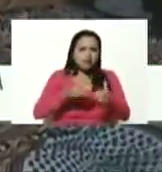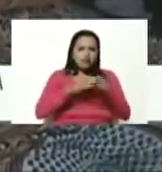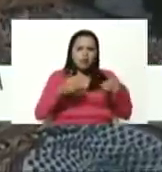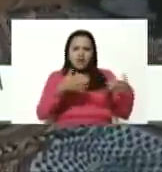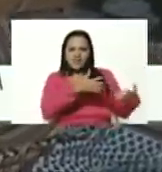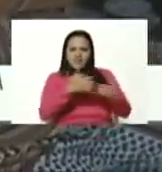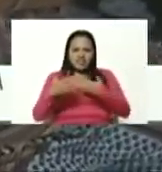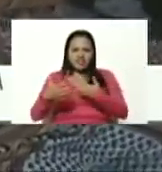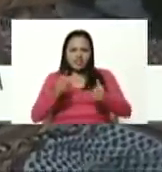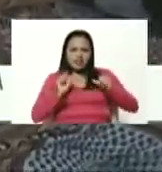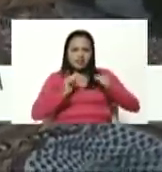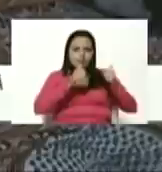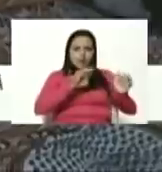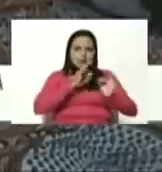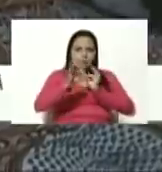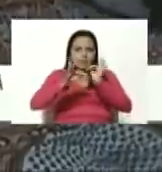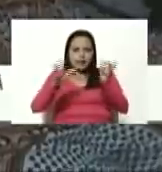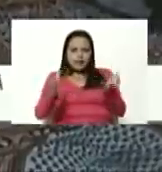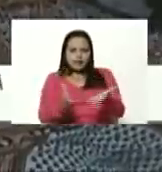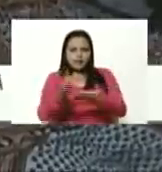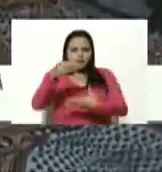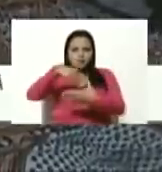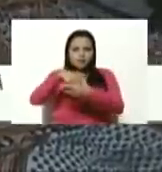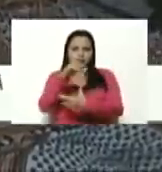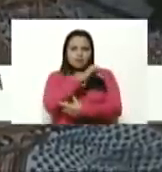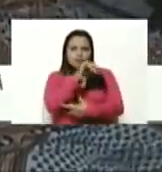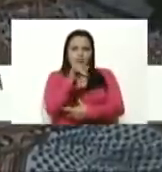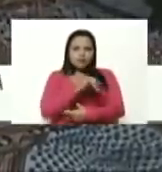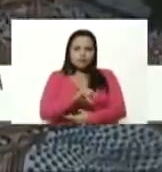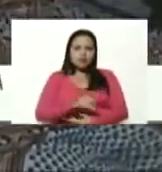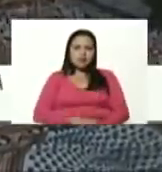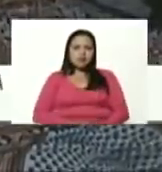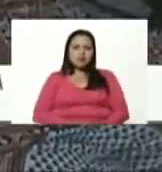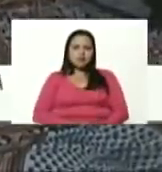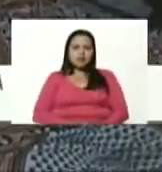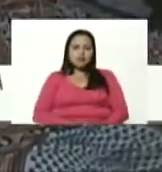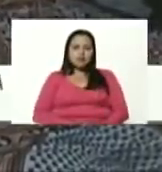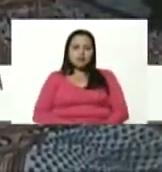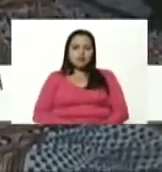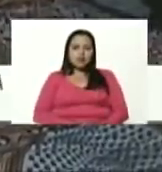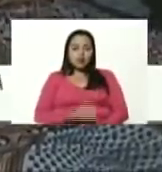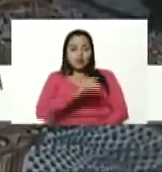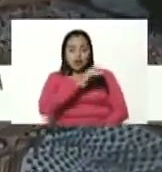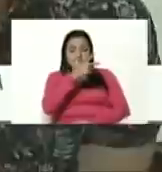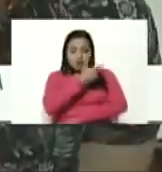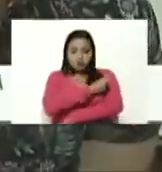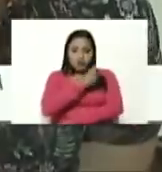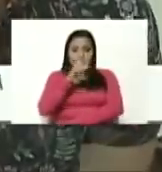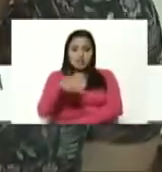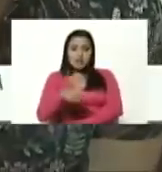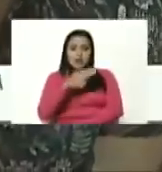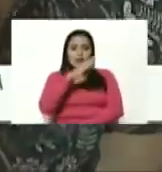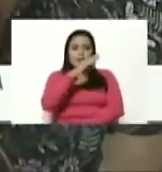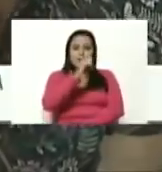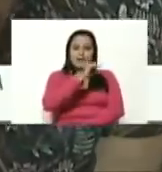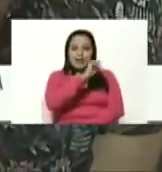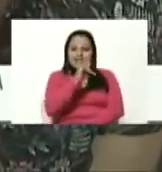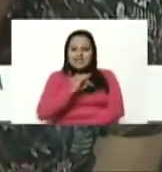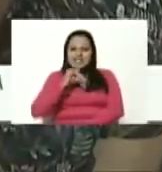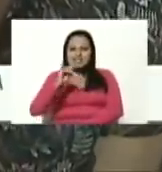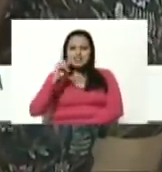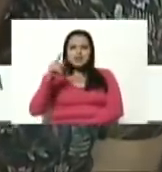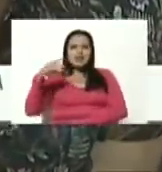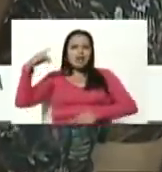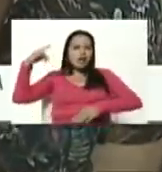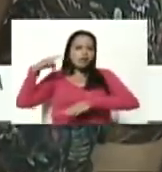desde el comienzo de la pandemia en el Estado. No solamente ahora con la vacunación, sino también con los pases, con los aeropuertos,